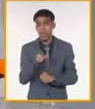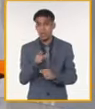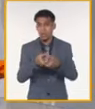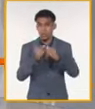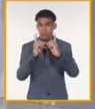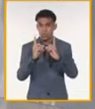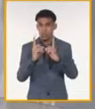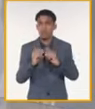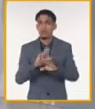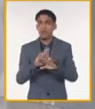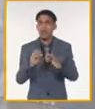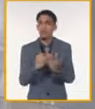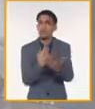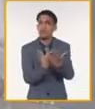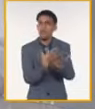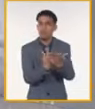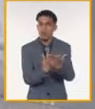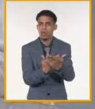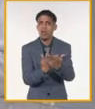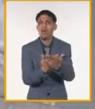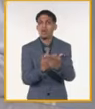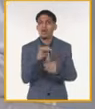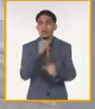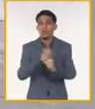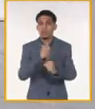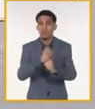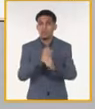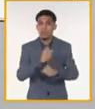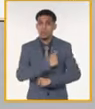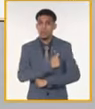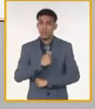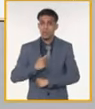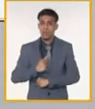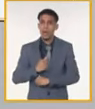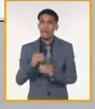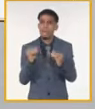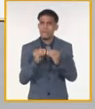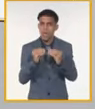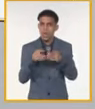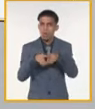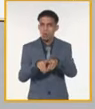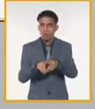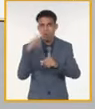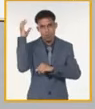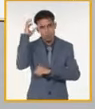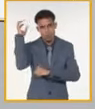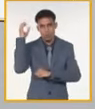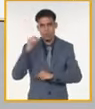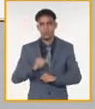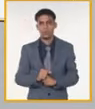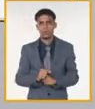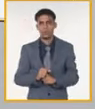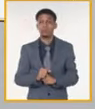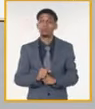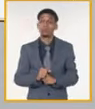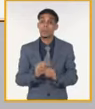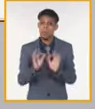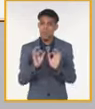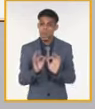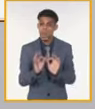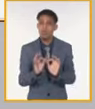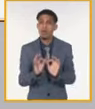se concibió a los nuevos actores como parte del entramado empresarial de de nuestro país con lo cual es imposible que el